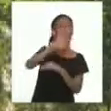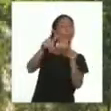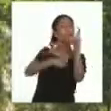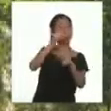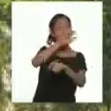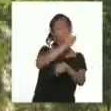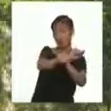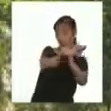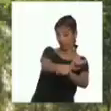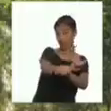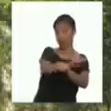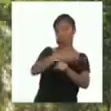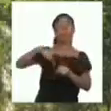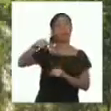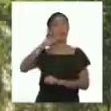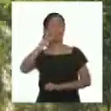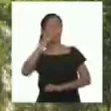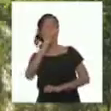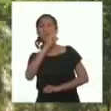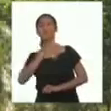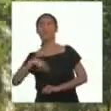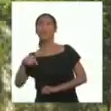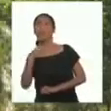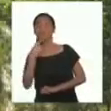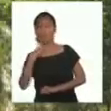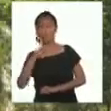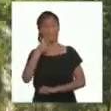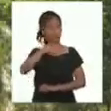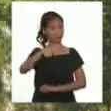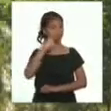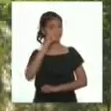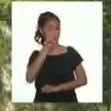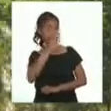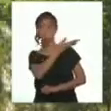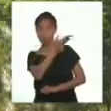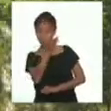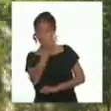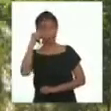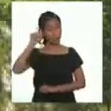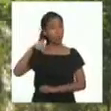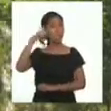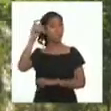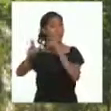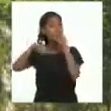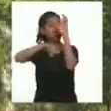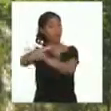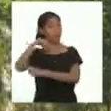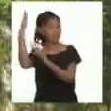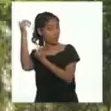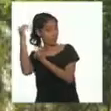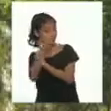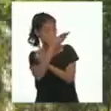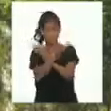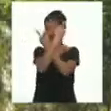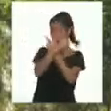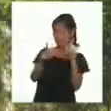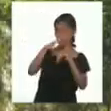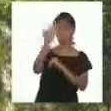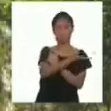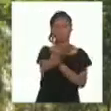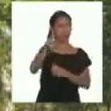los esclavos se les prometió que, si el Perú lograba independizarse de España, alcanzarían su